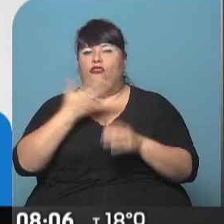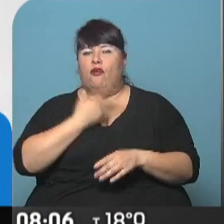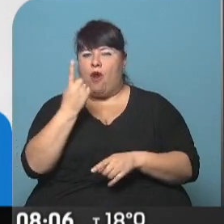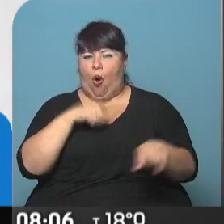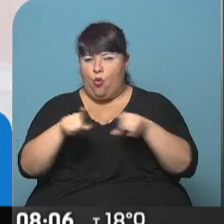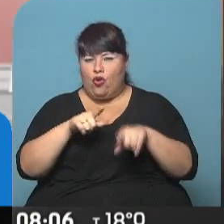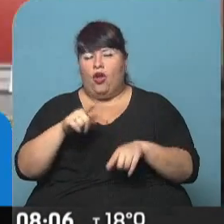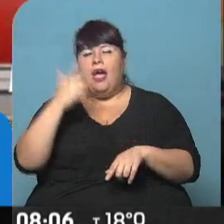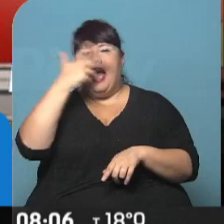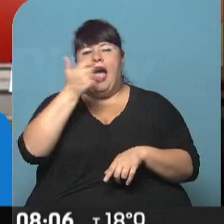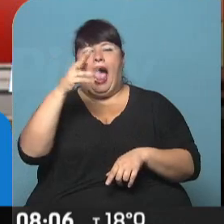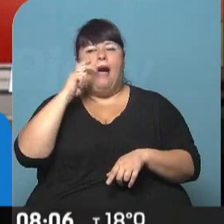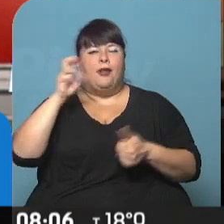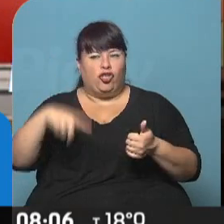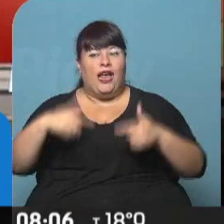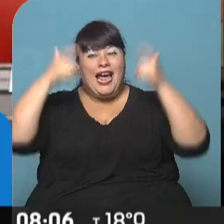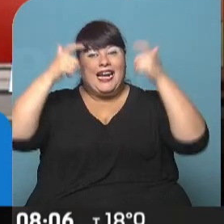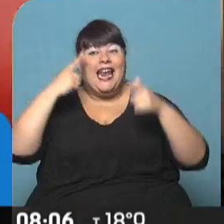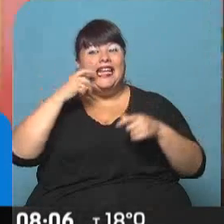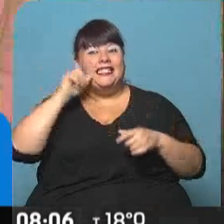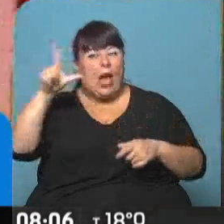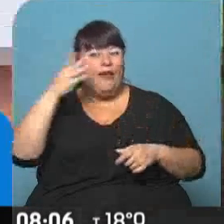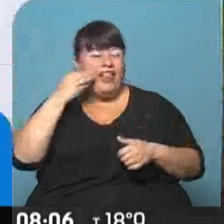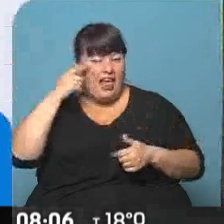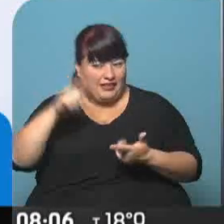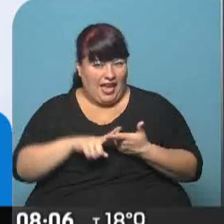1, Lewis Hamilton, la reina Isabel de Gran